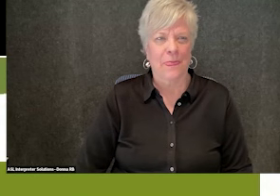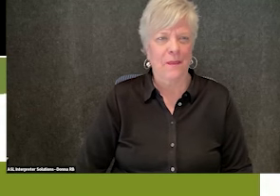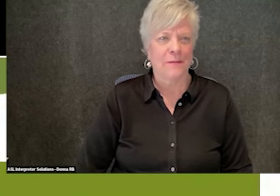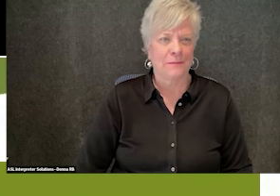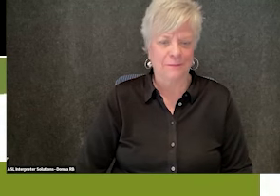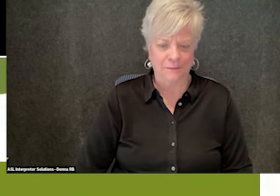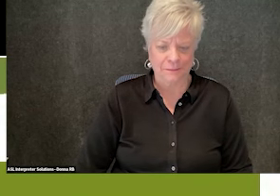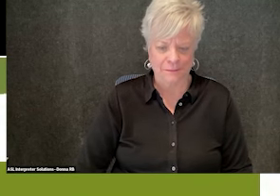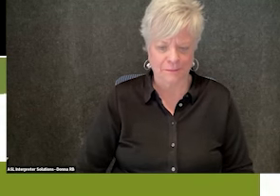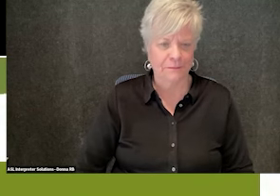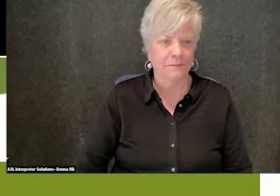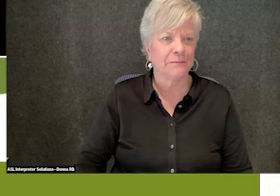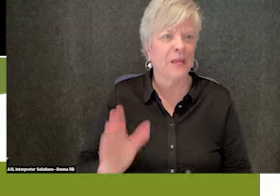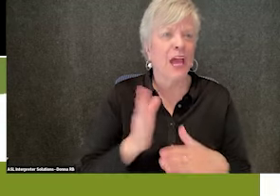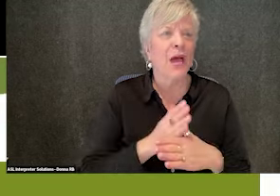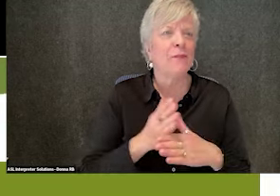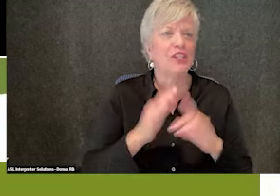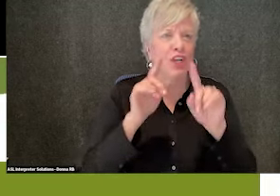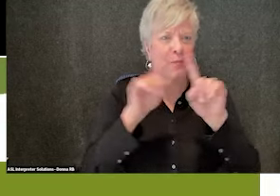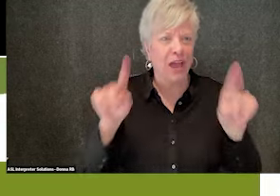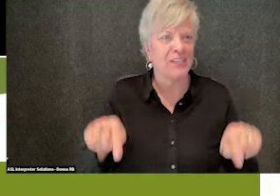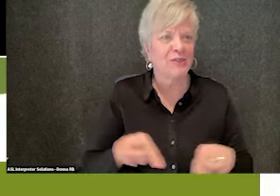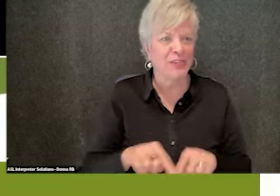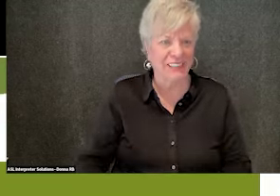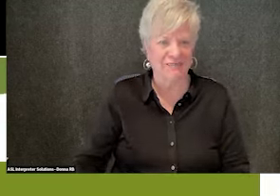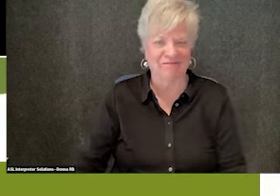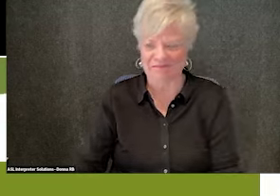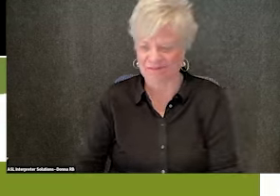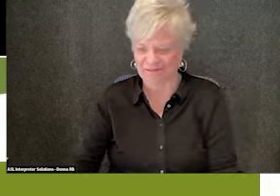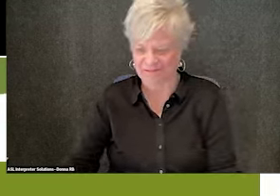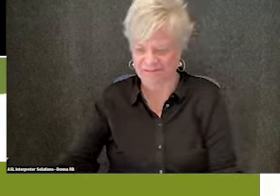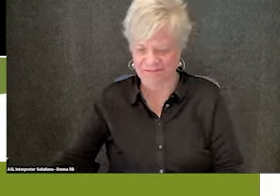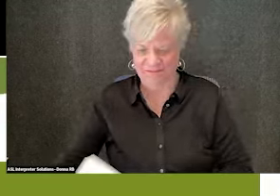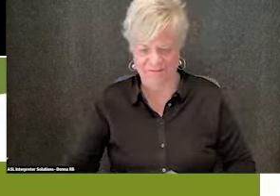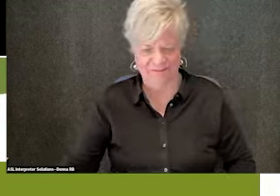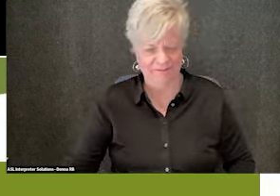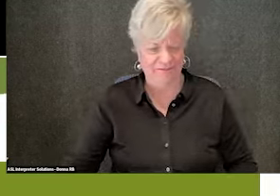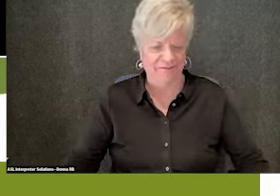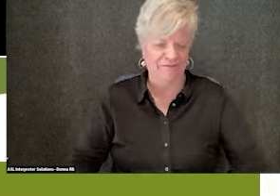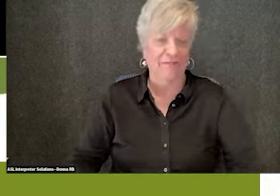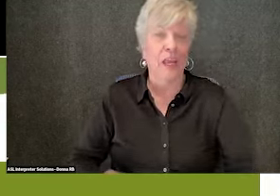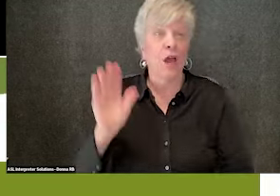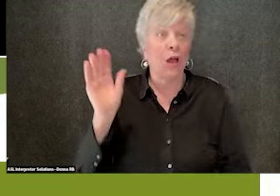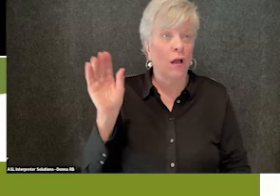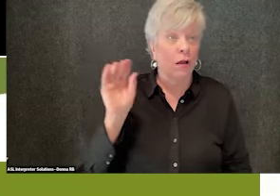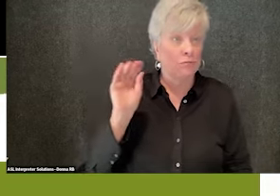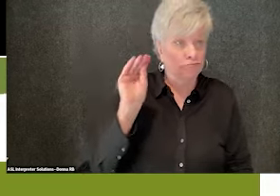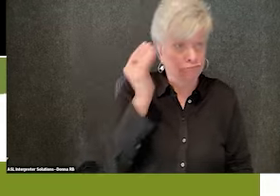tienen preguntas, de ponerlos en la parte de Q&A. De preguntas y vamos